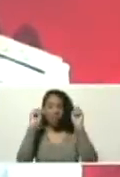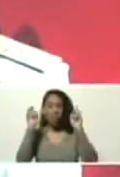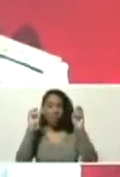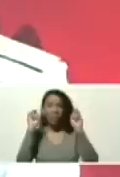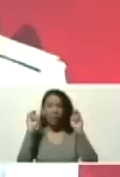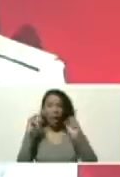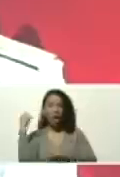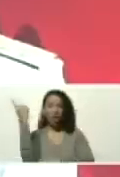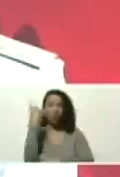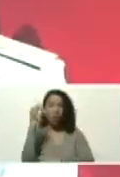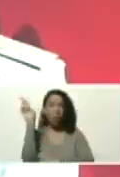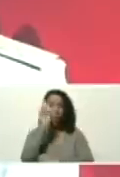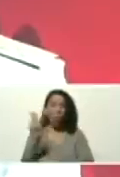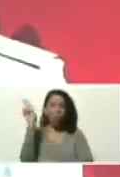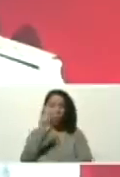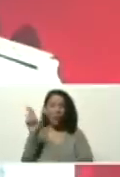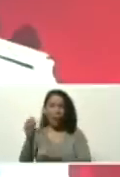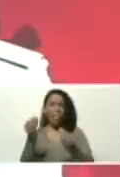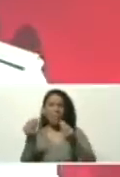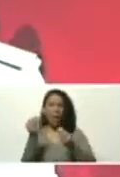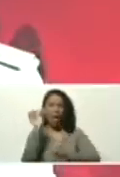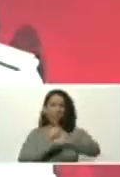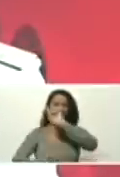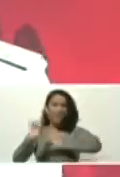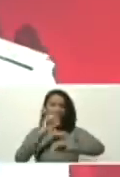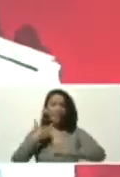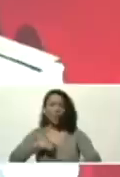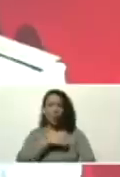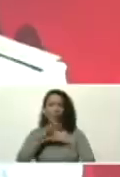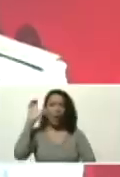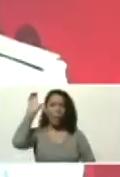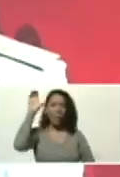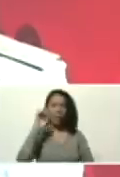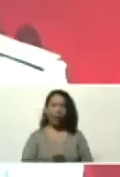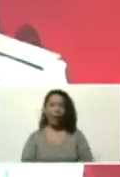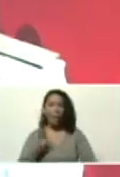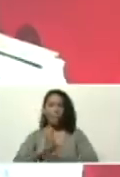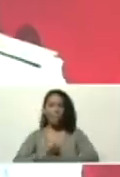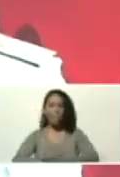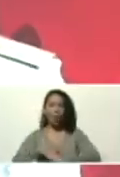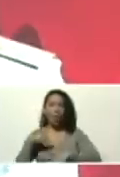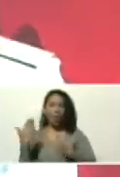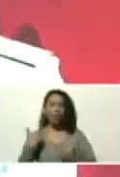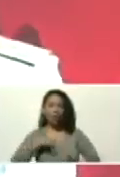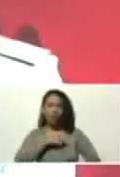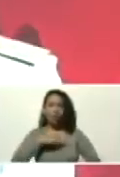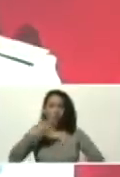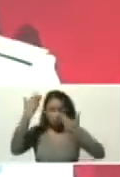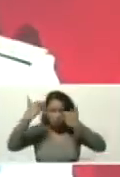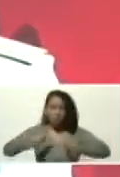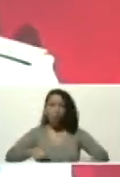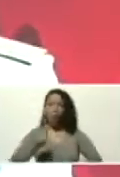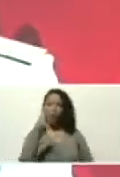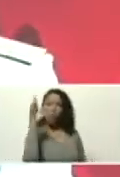que solo se usarán para defender nuestra patria, porque somos un país y un